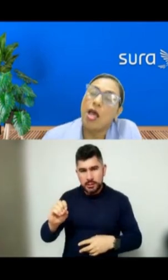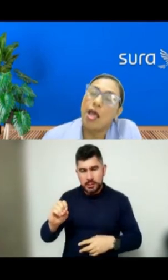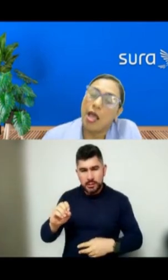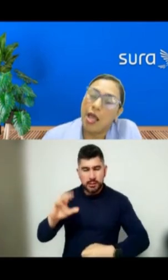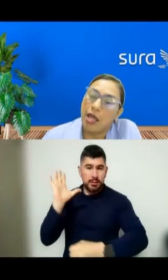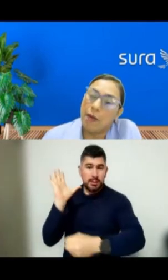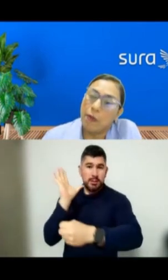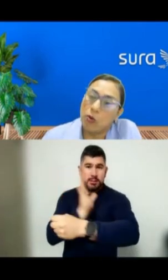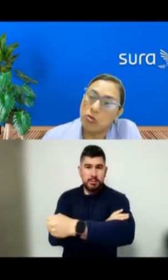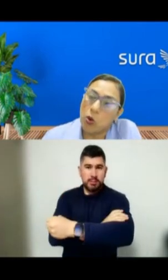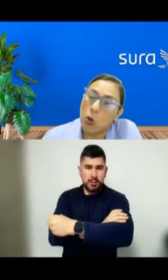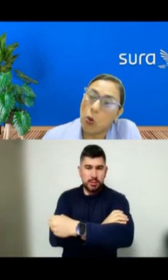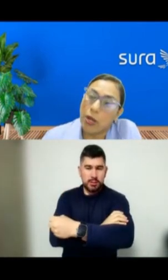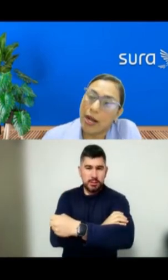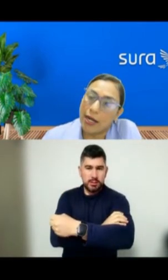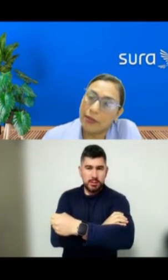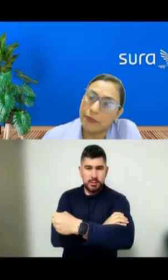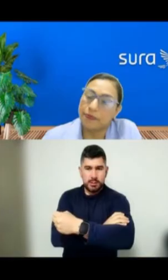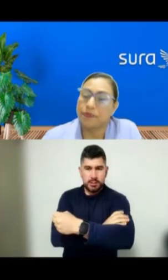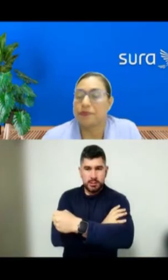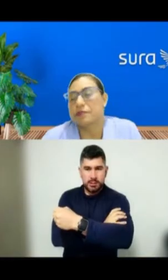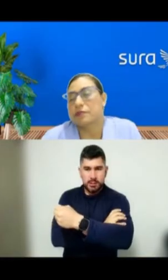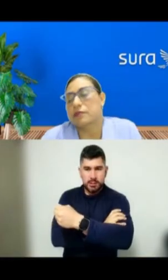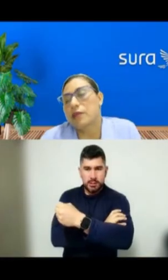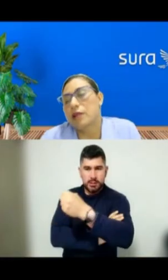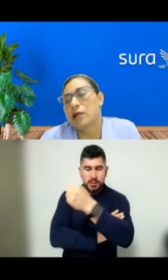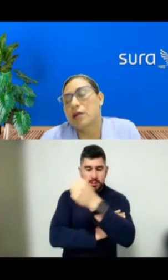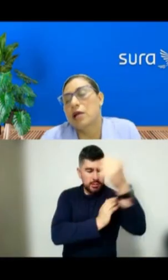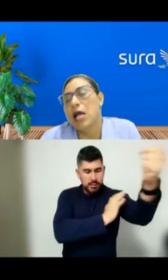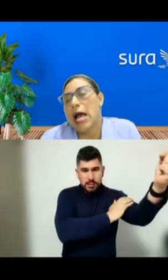tensiómetro en el pulso humeral,